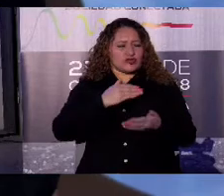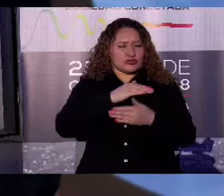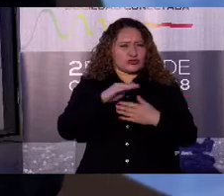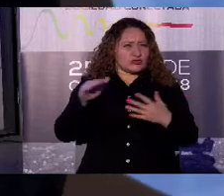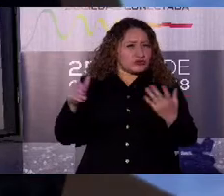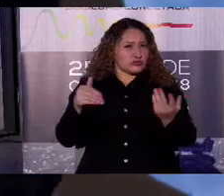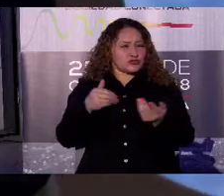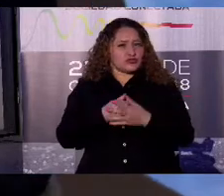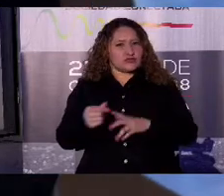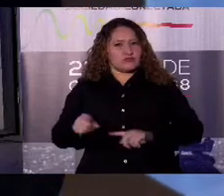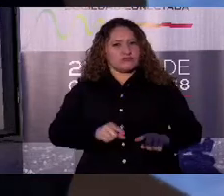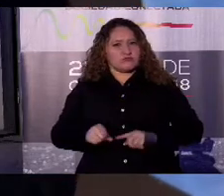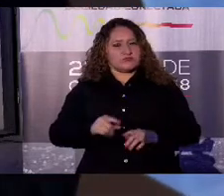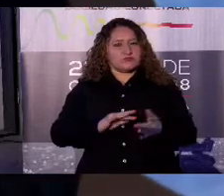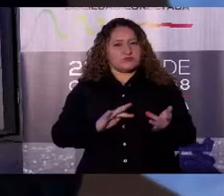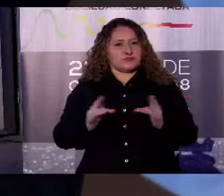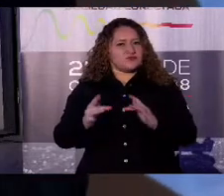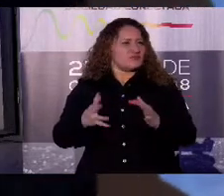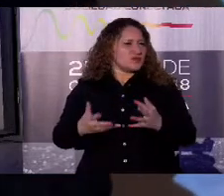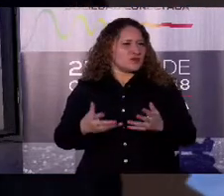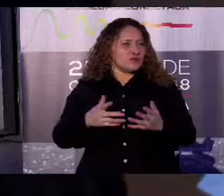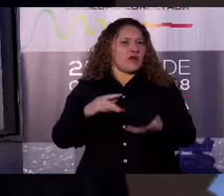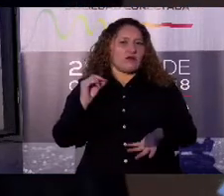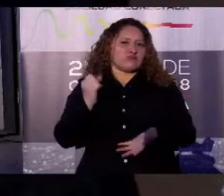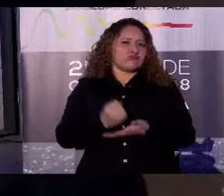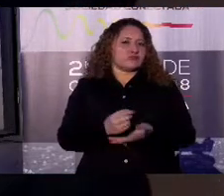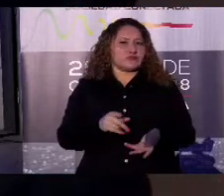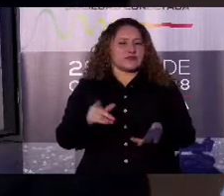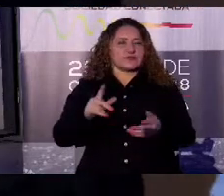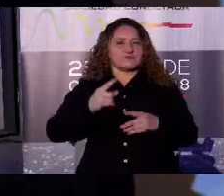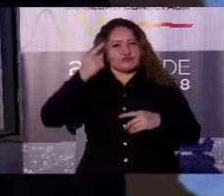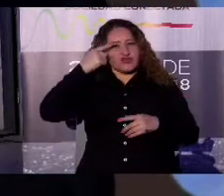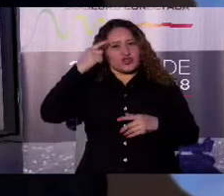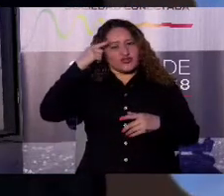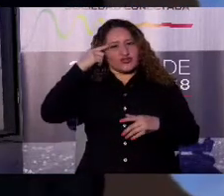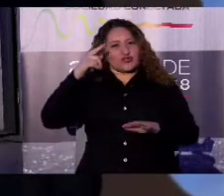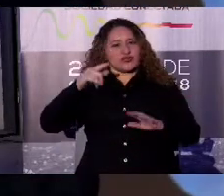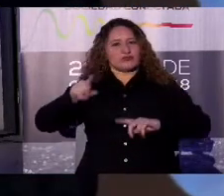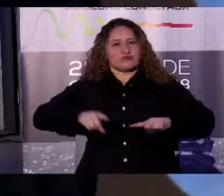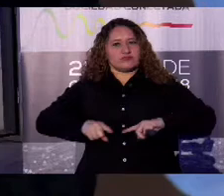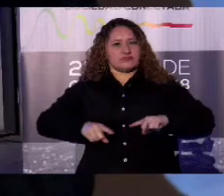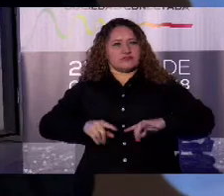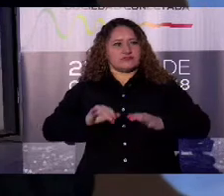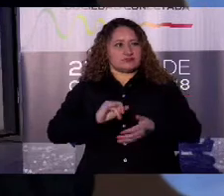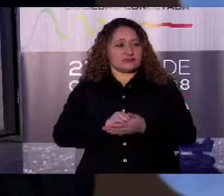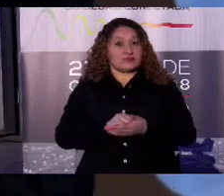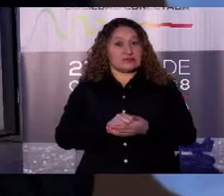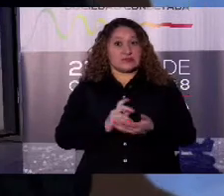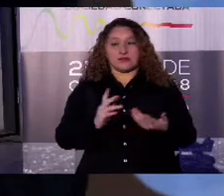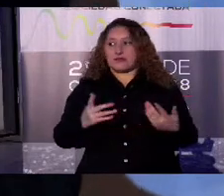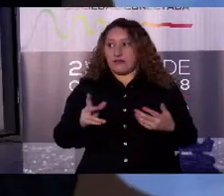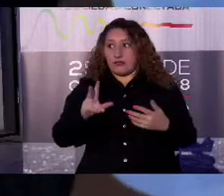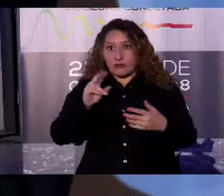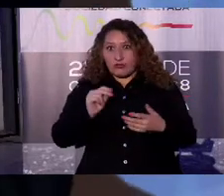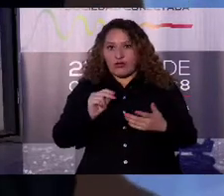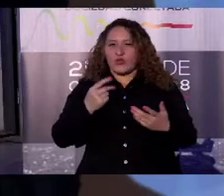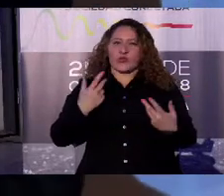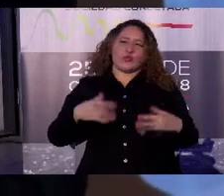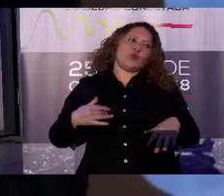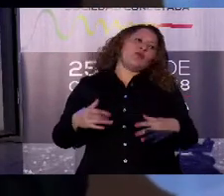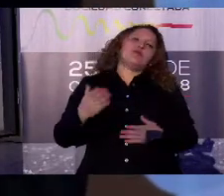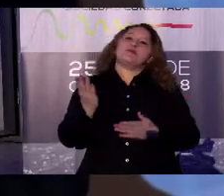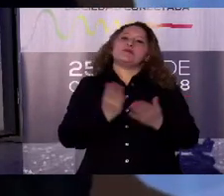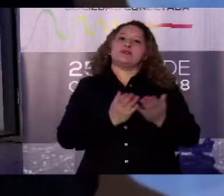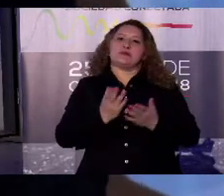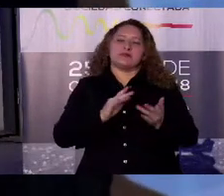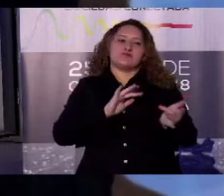Toda esa administración de la red pues obliga a la automatización, ¿no? Porque si no, la parte de calidad de servicio, empezamos a tener